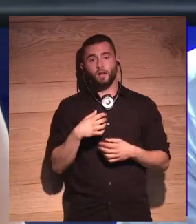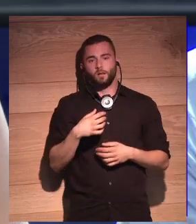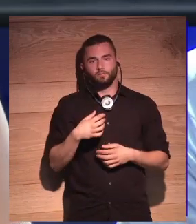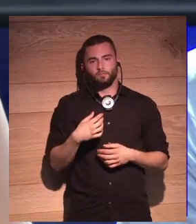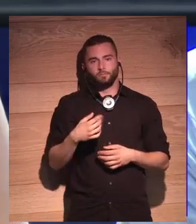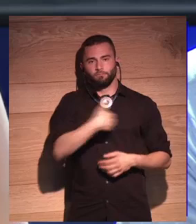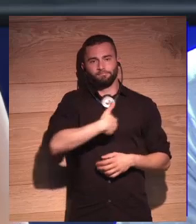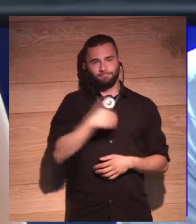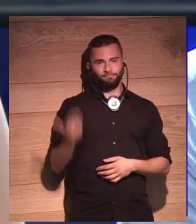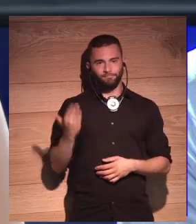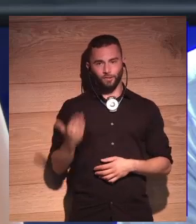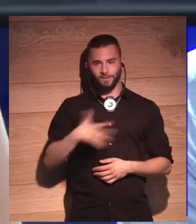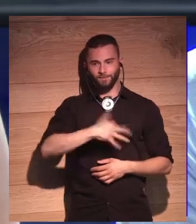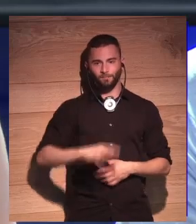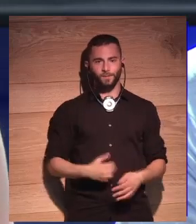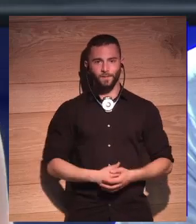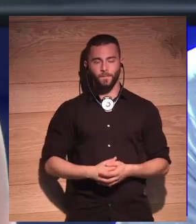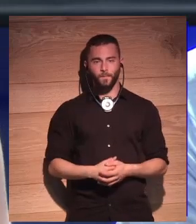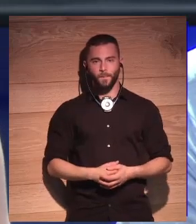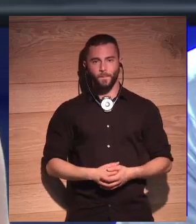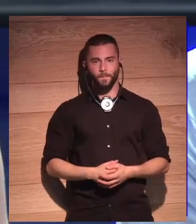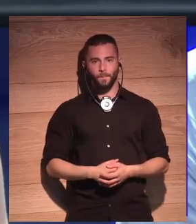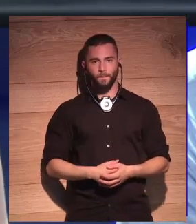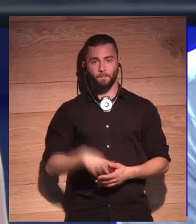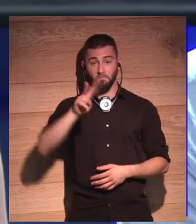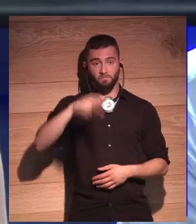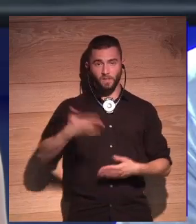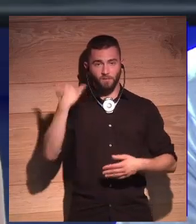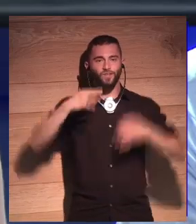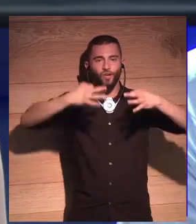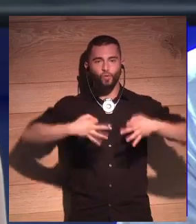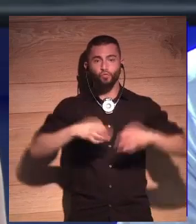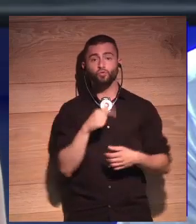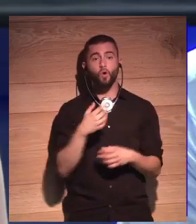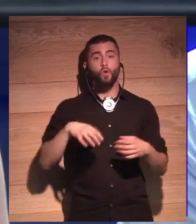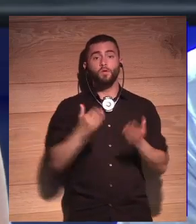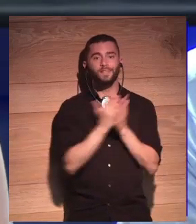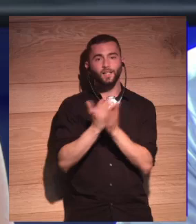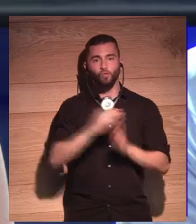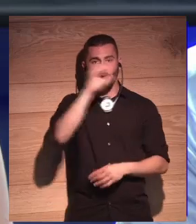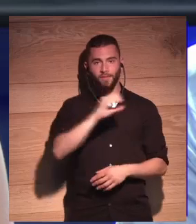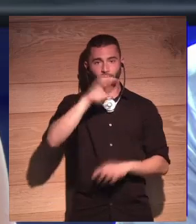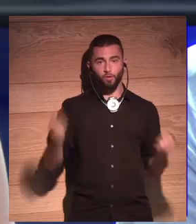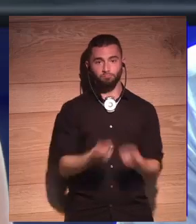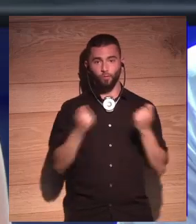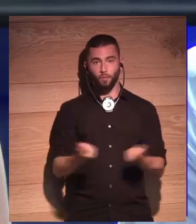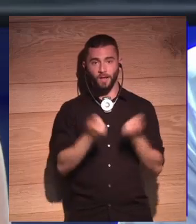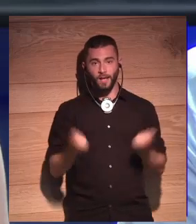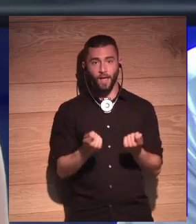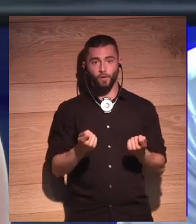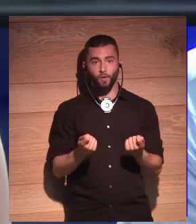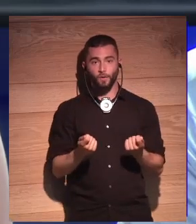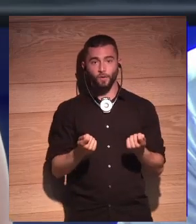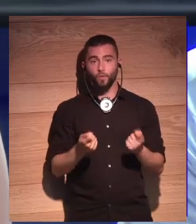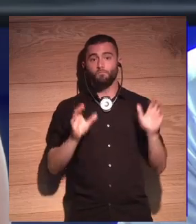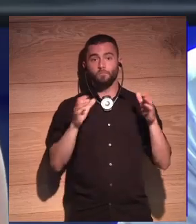papel. De hecho, hace justo 2 meses hay un estudio científico que ha sido publicado. Fue un